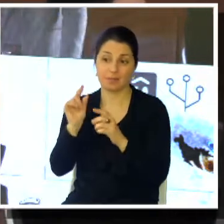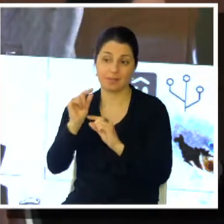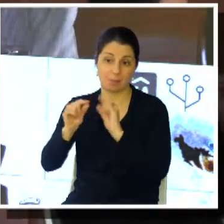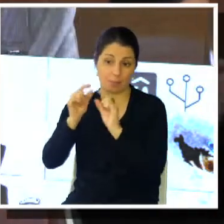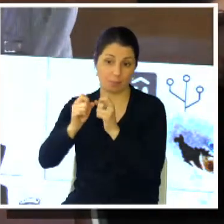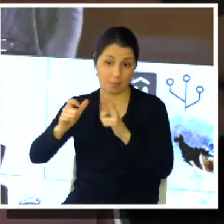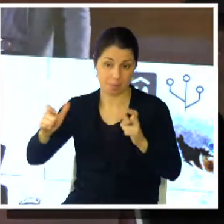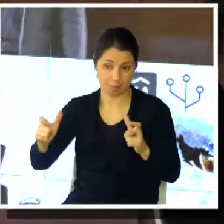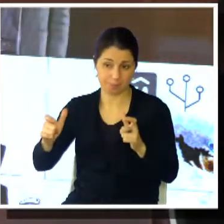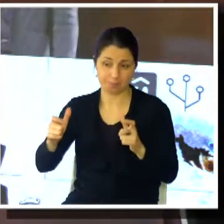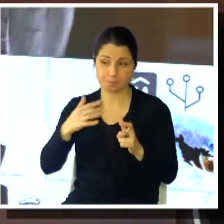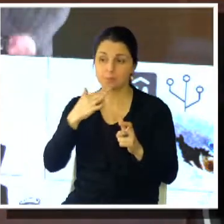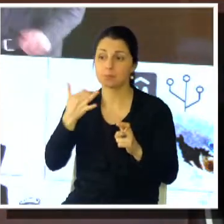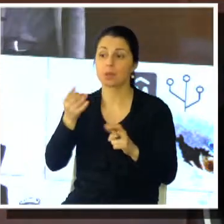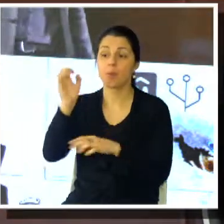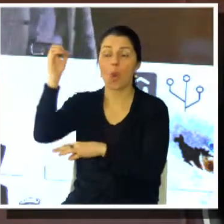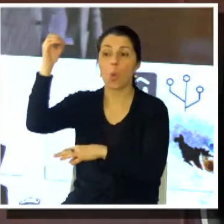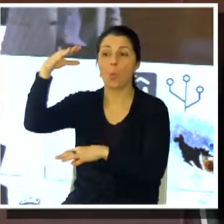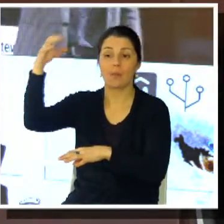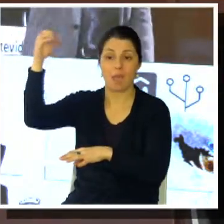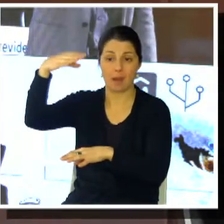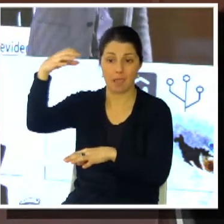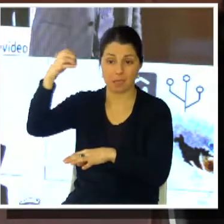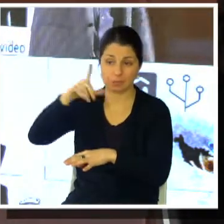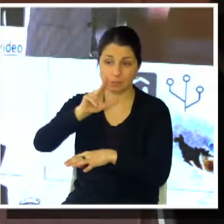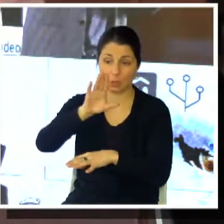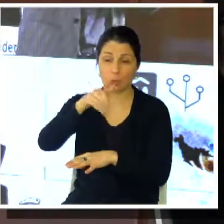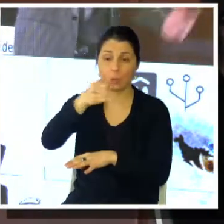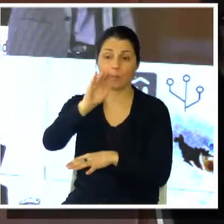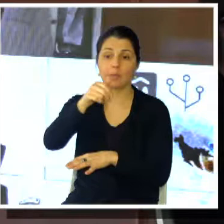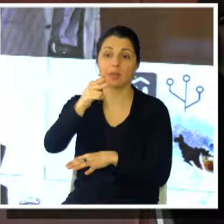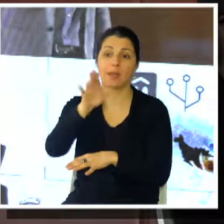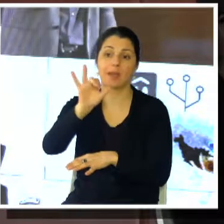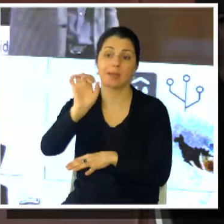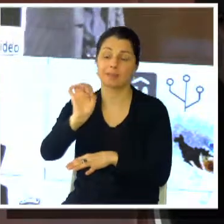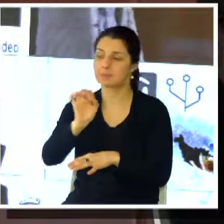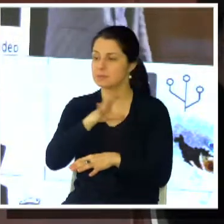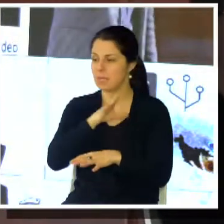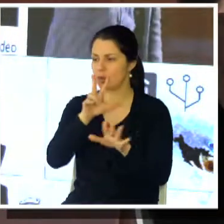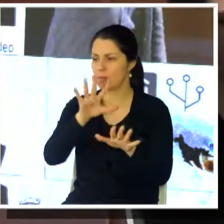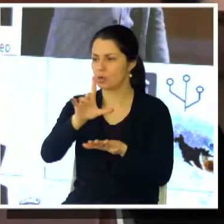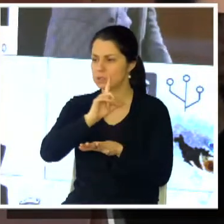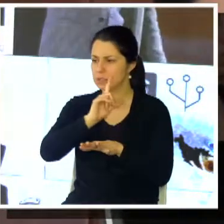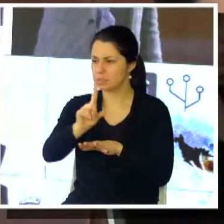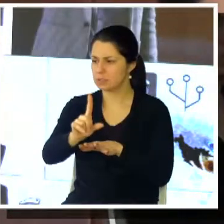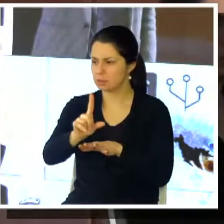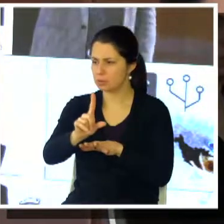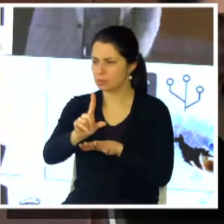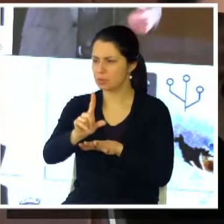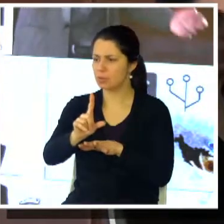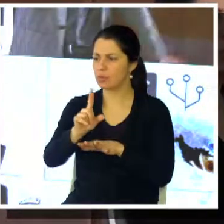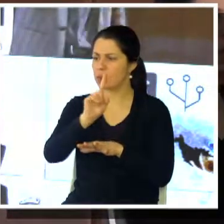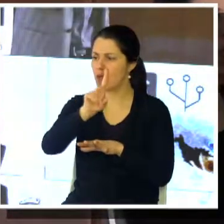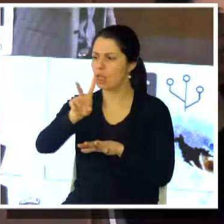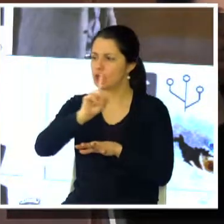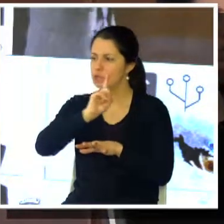ejemplo, luminarias, hay como 85.000 luminarias, 12.000 contenedores de basura,